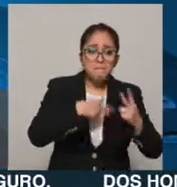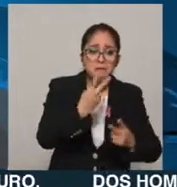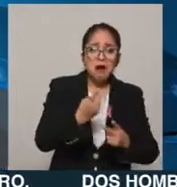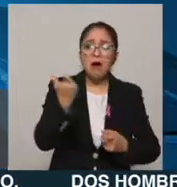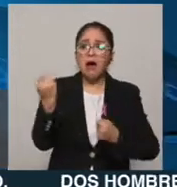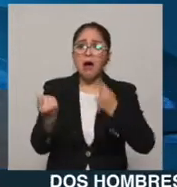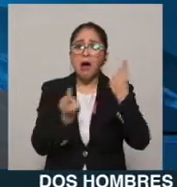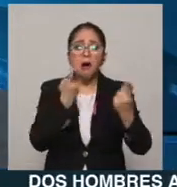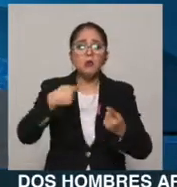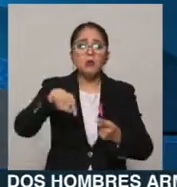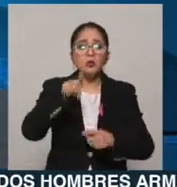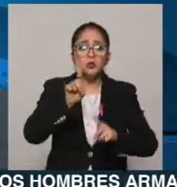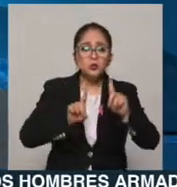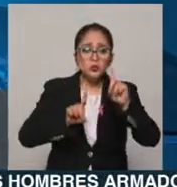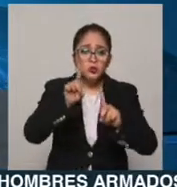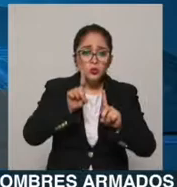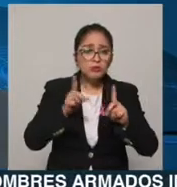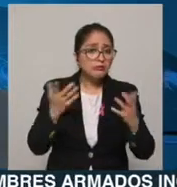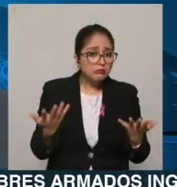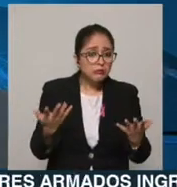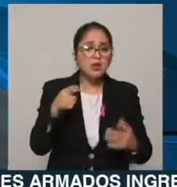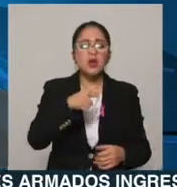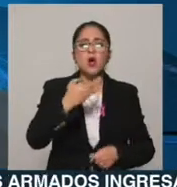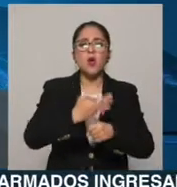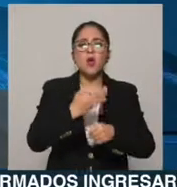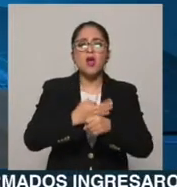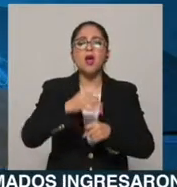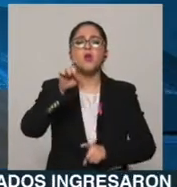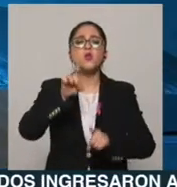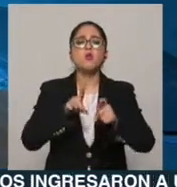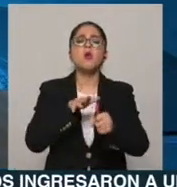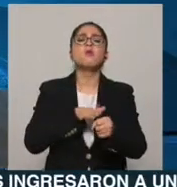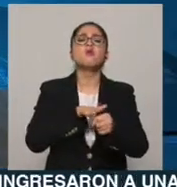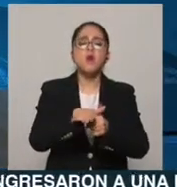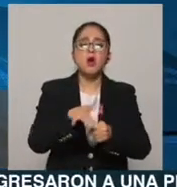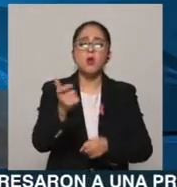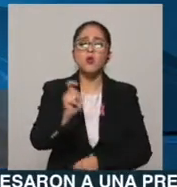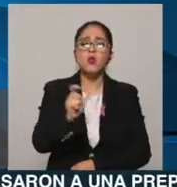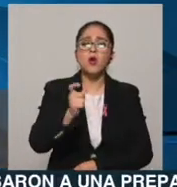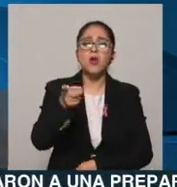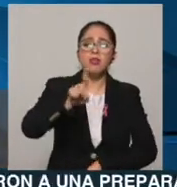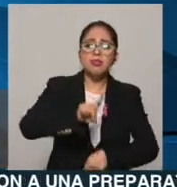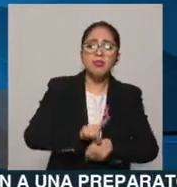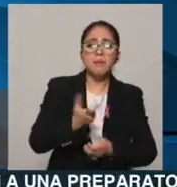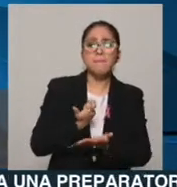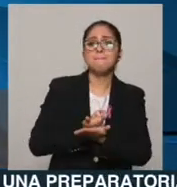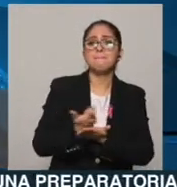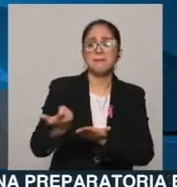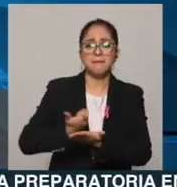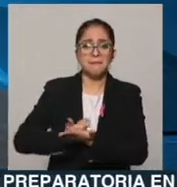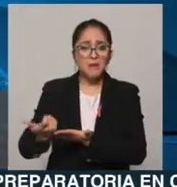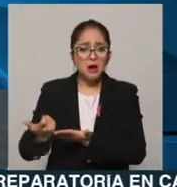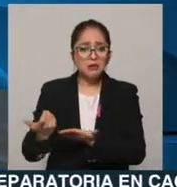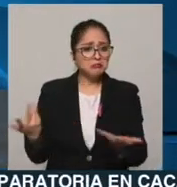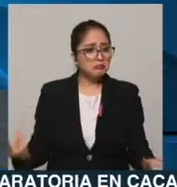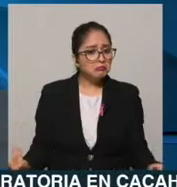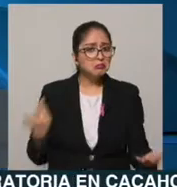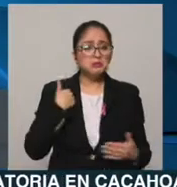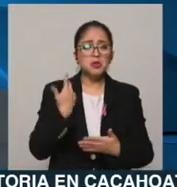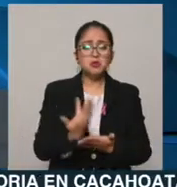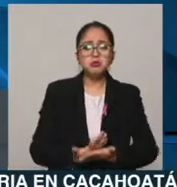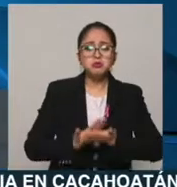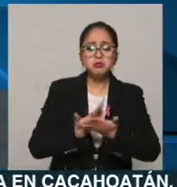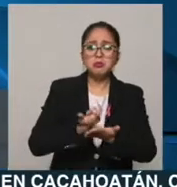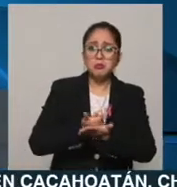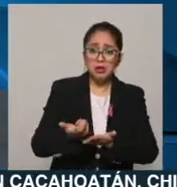dudas. Las dudas ahora ya tienen mucho más que ver con el depósito, ¿no? Okay. ¿Dónde está mi depósito? Si